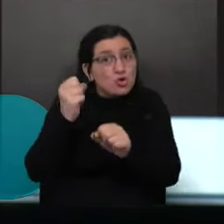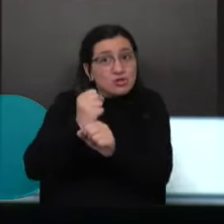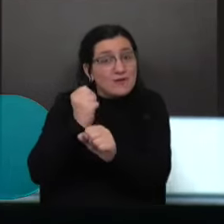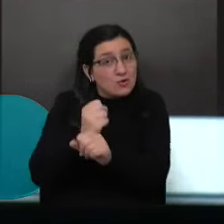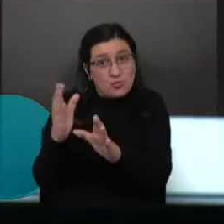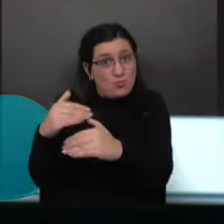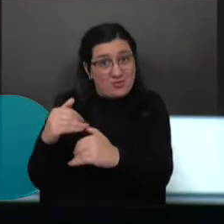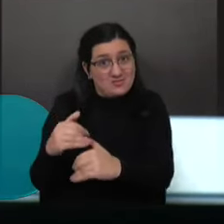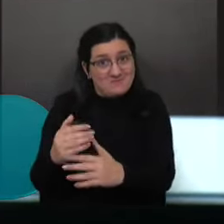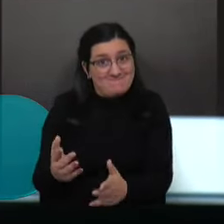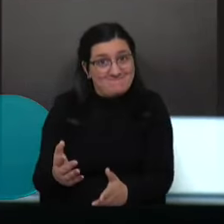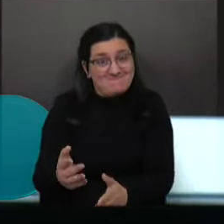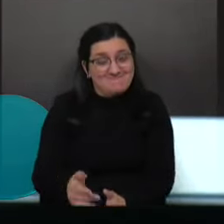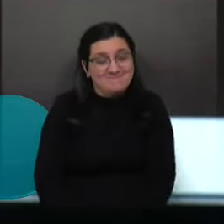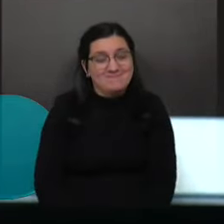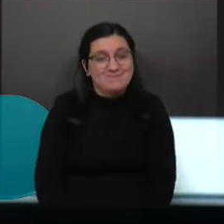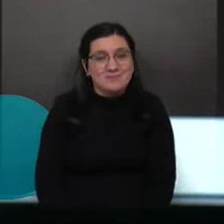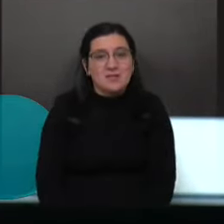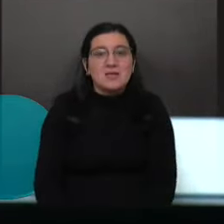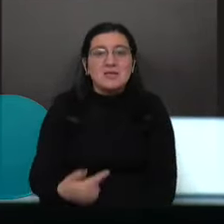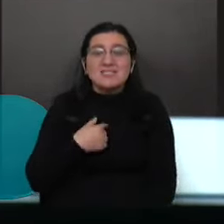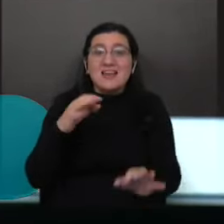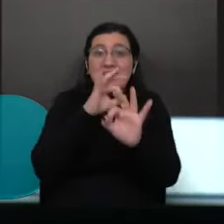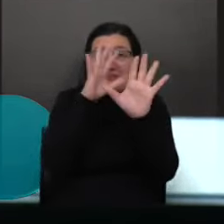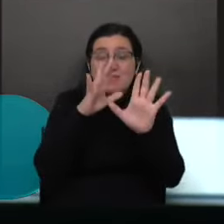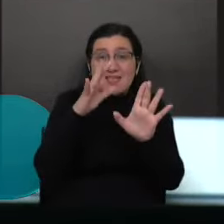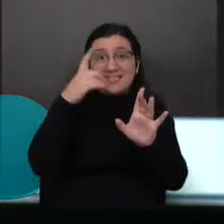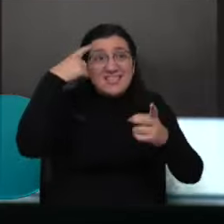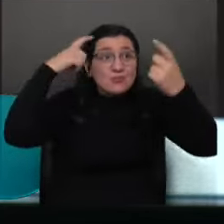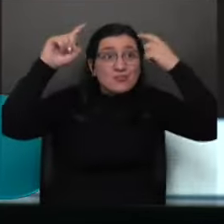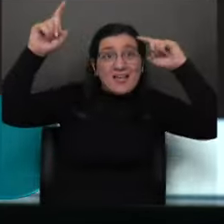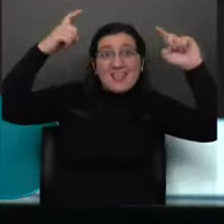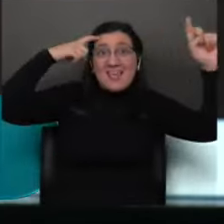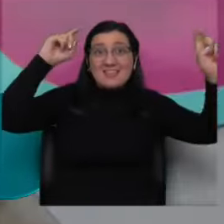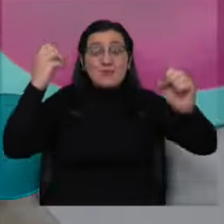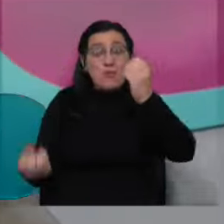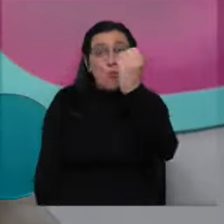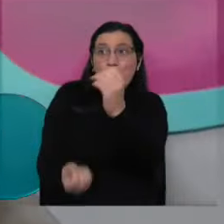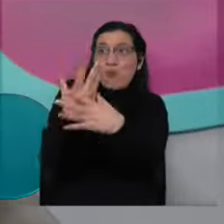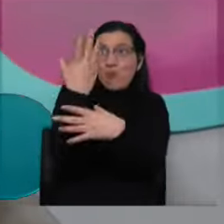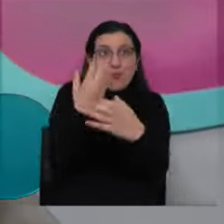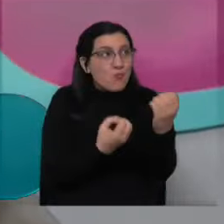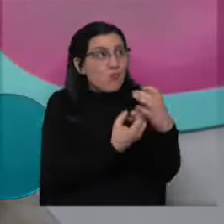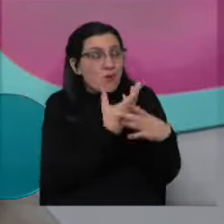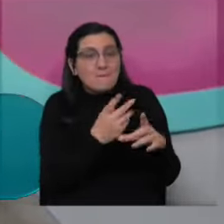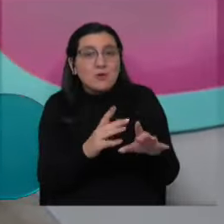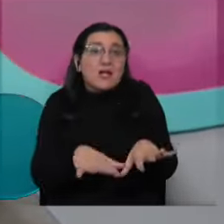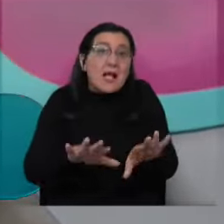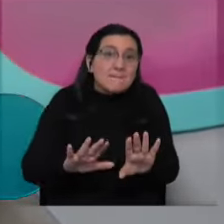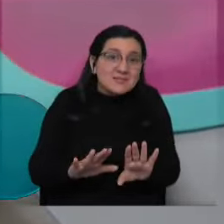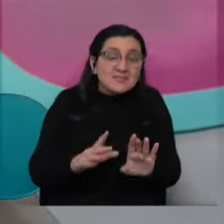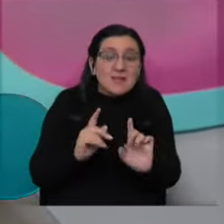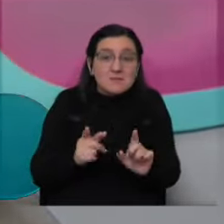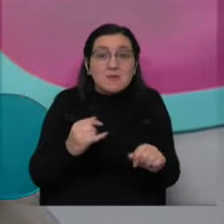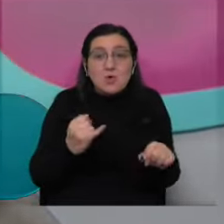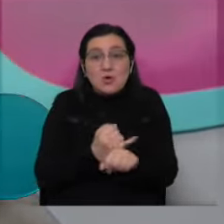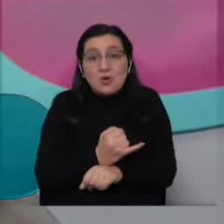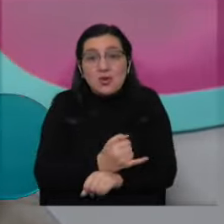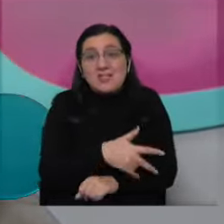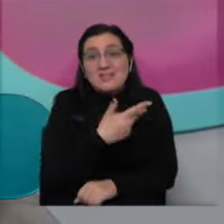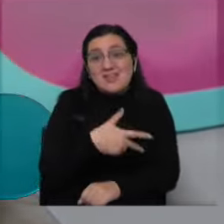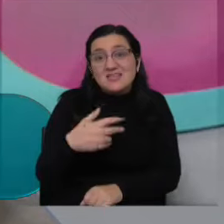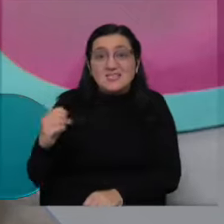tan libre e te hace creativo pero es el mismo error capaz que 13 A cer sí porque t porque